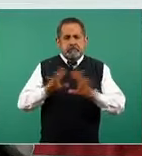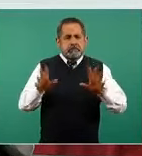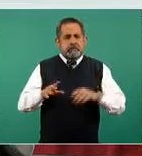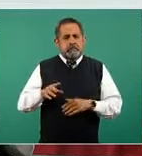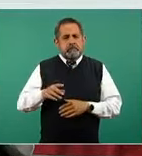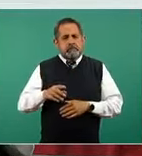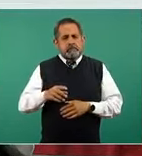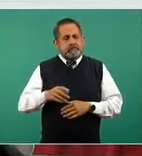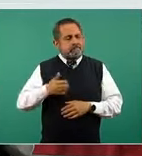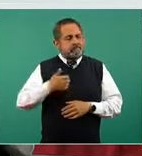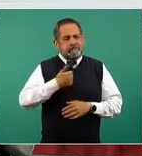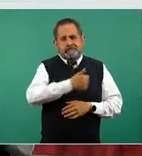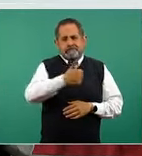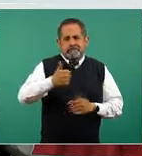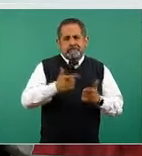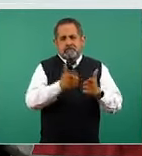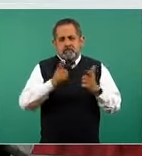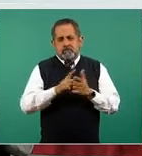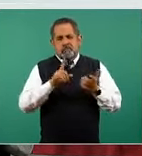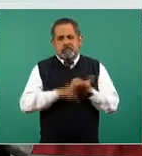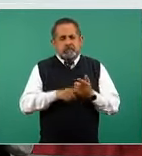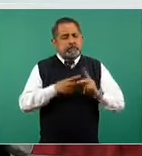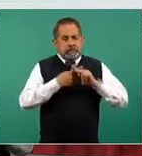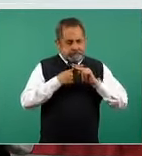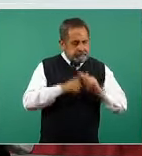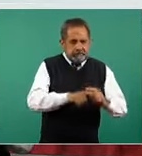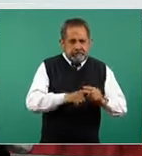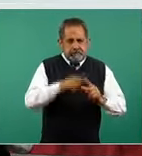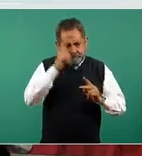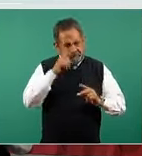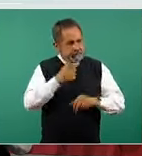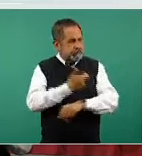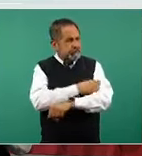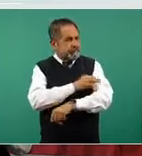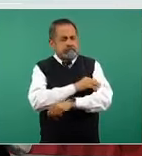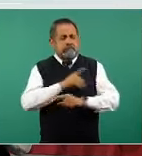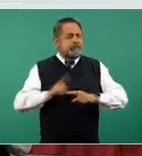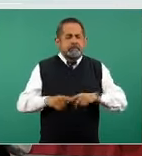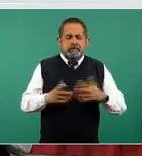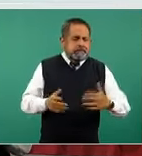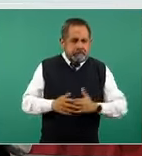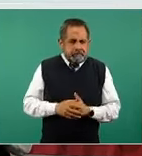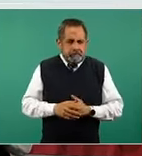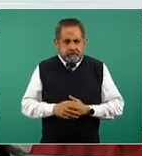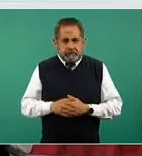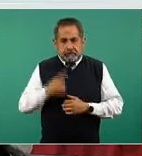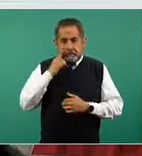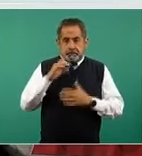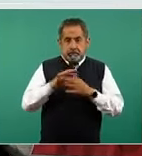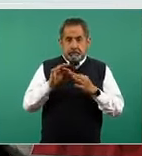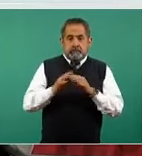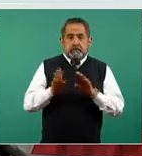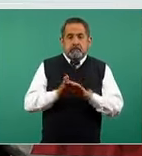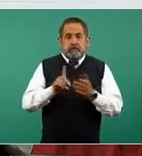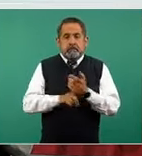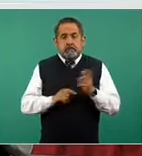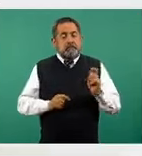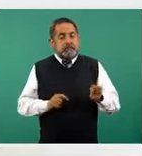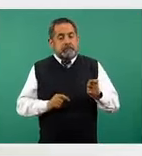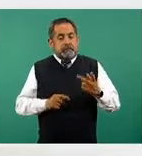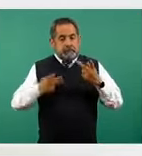de los grupos poblacionales en quienes se ha iniciado la vacunación, al menos de manera importante. Tenemos ya